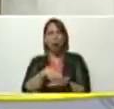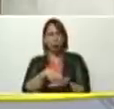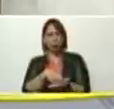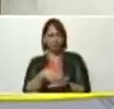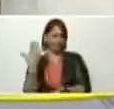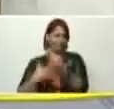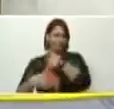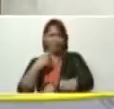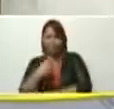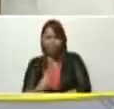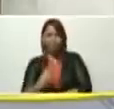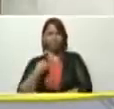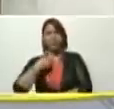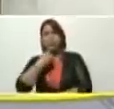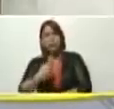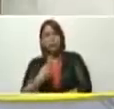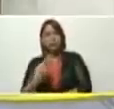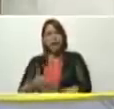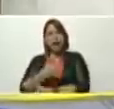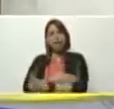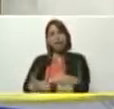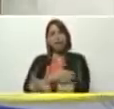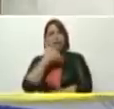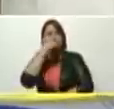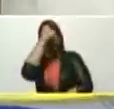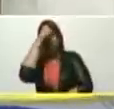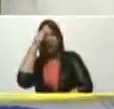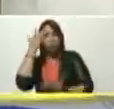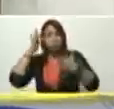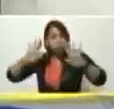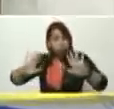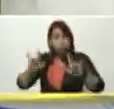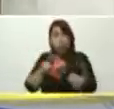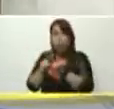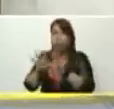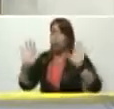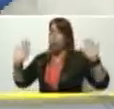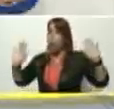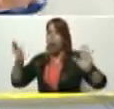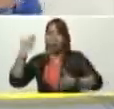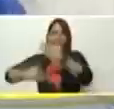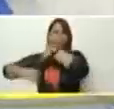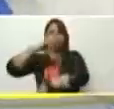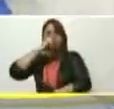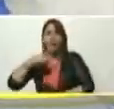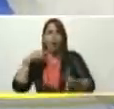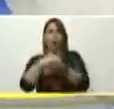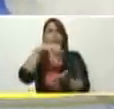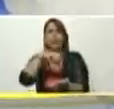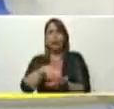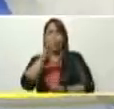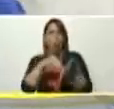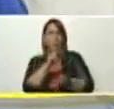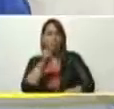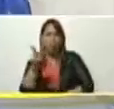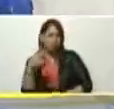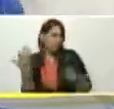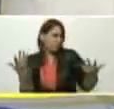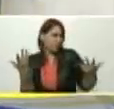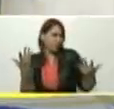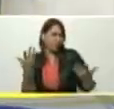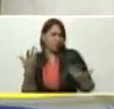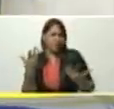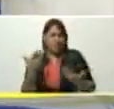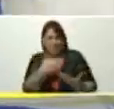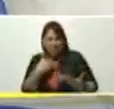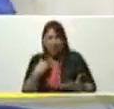vi en unas declaraciones que hicieron el fin de semana, pareciera que estuvieran en la época del golpe de Estado 2002, con ganas de hacerle daño